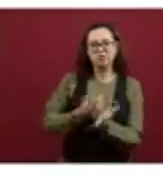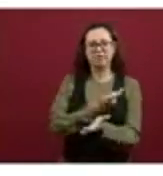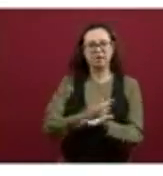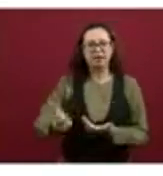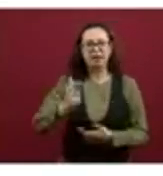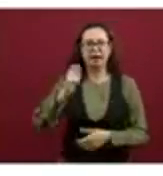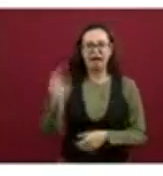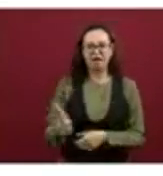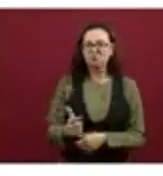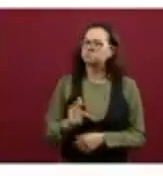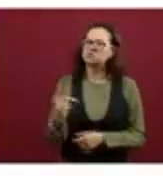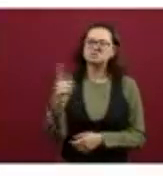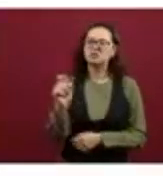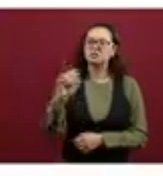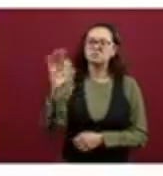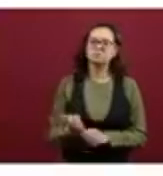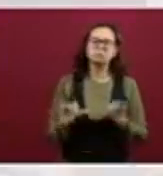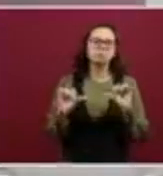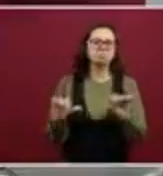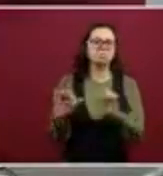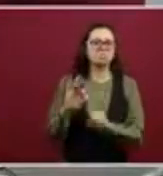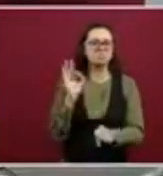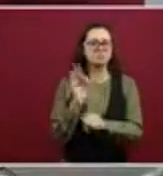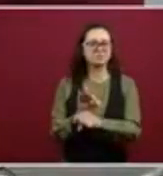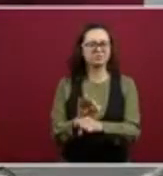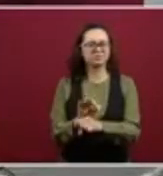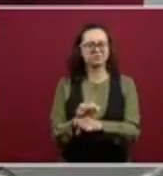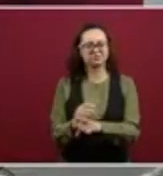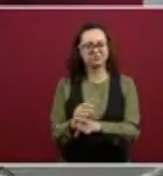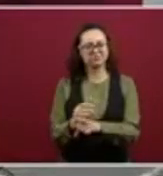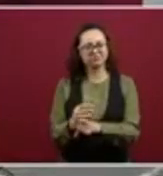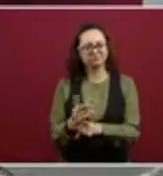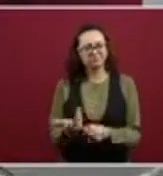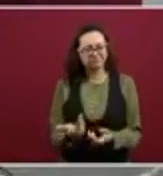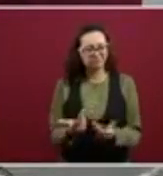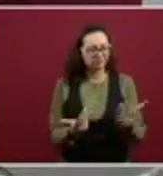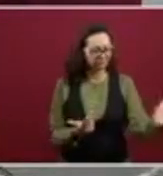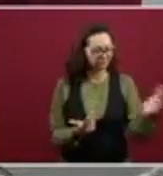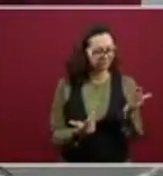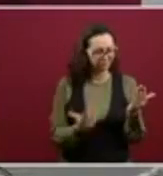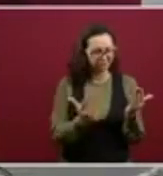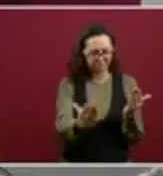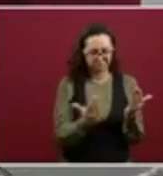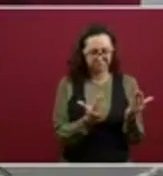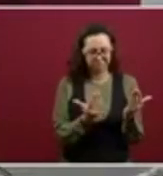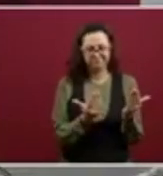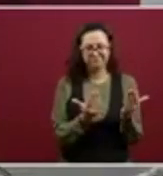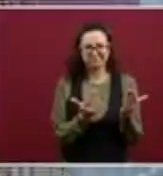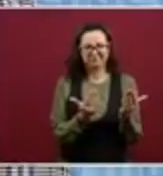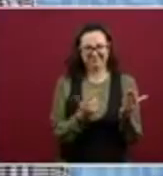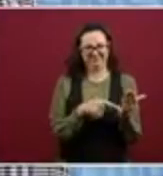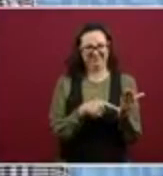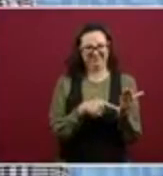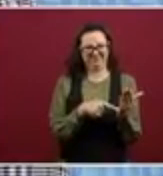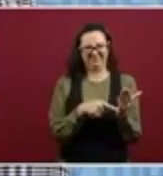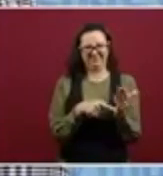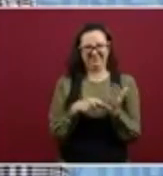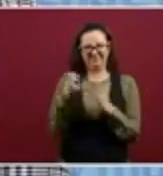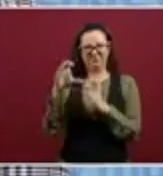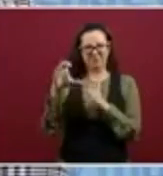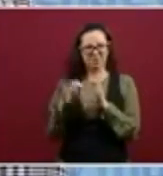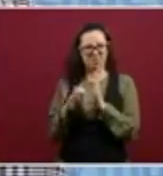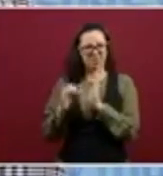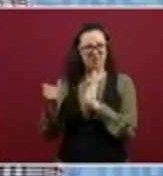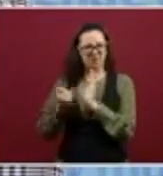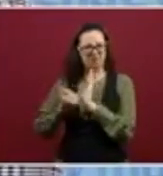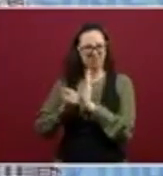ejecución. No hay nada en estos documentos ni en el tercero que se asemeje al Código Fiscal de la Federación